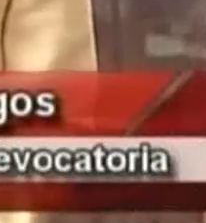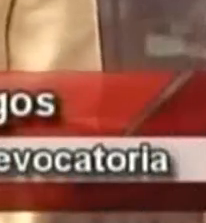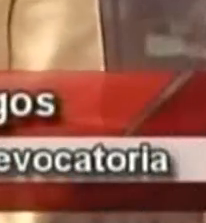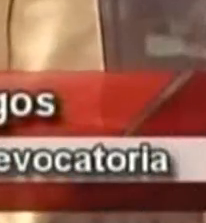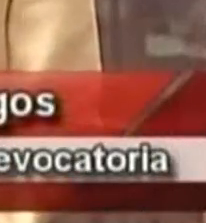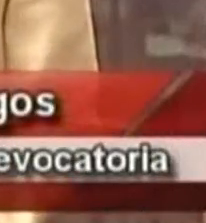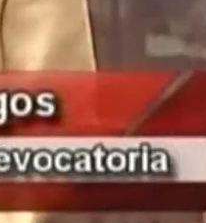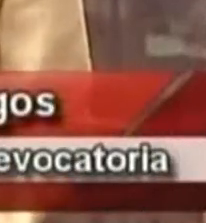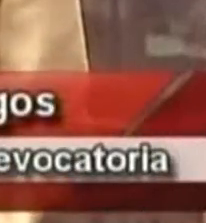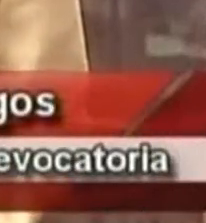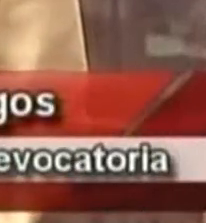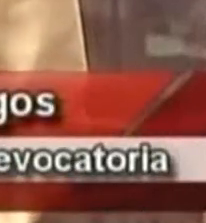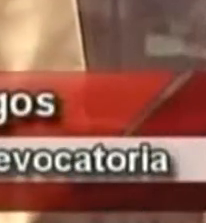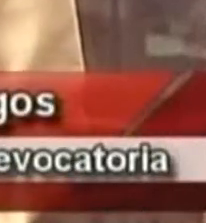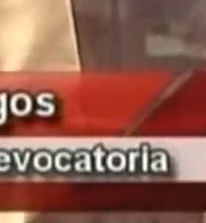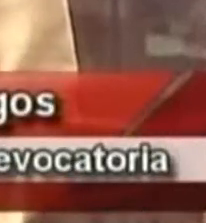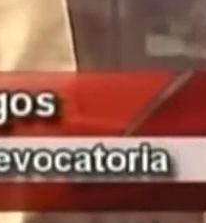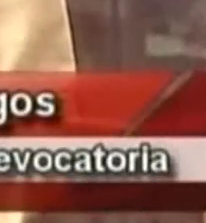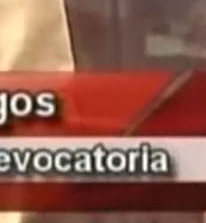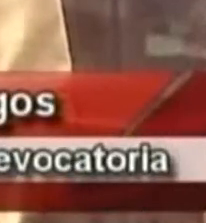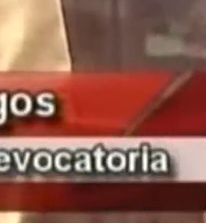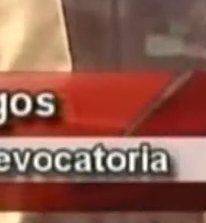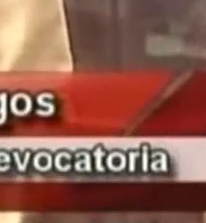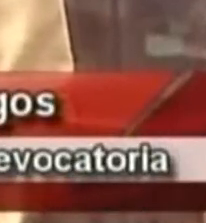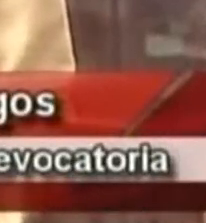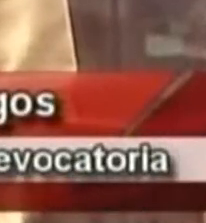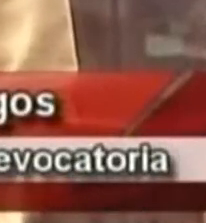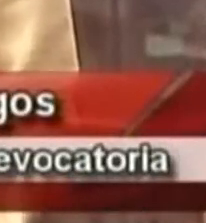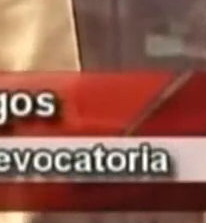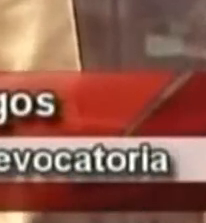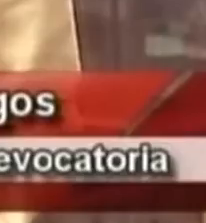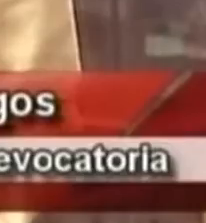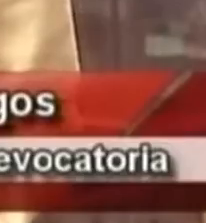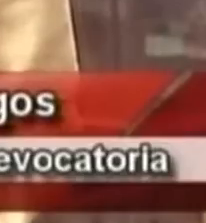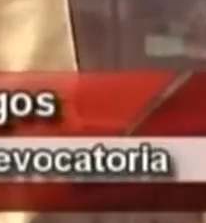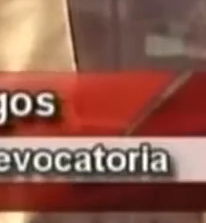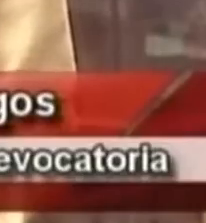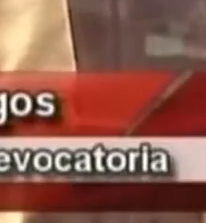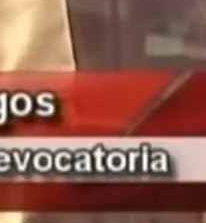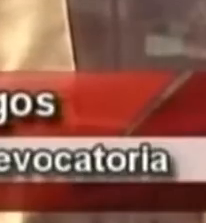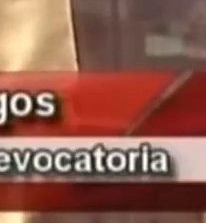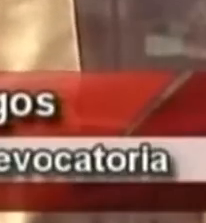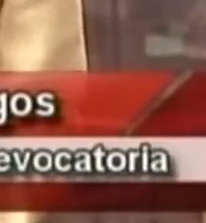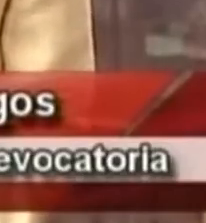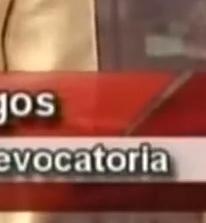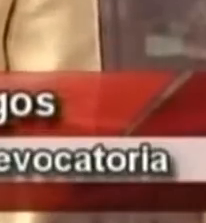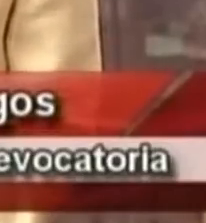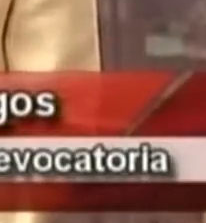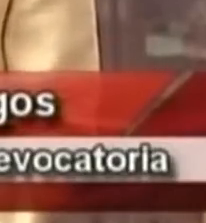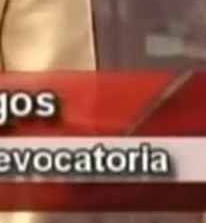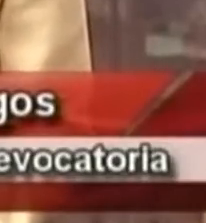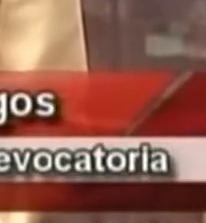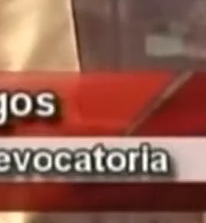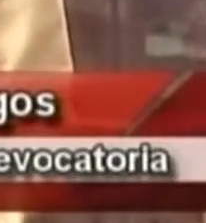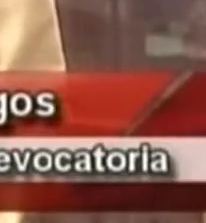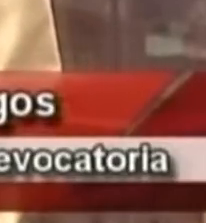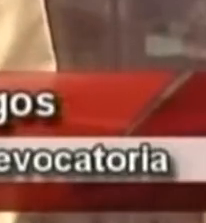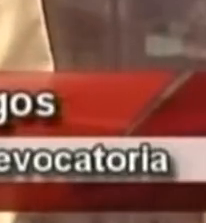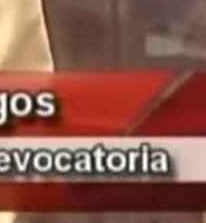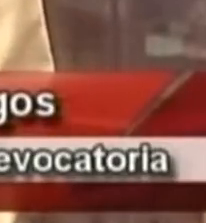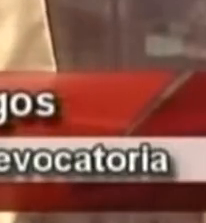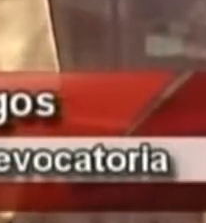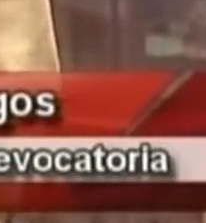hecha. Señora Villarán, los vecinos de Lima quieren saber por qué subirán los peajes, se crearán nuevos peajes y por qué se